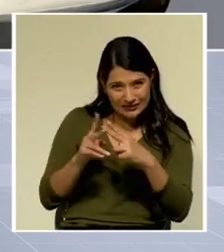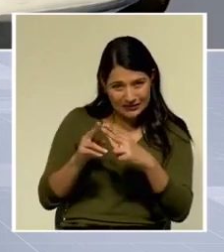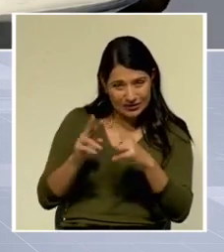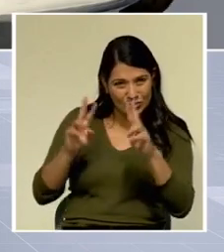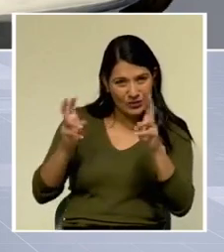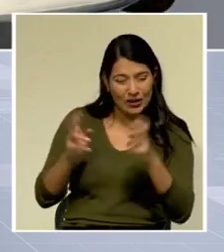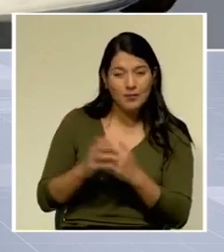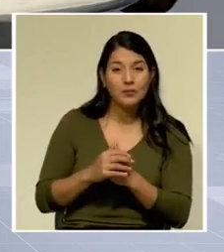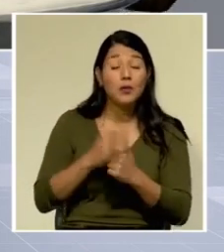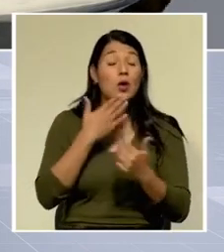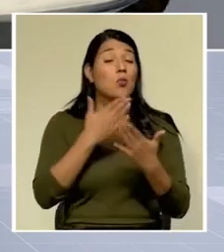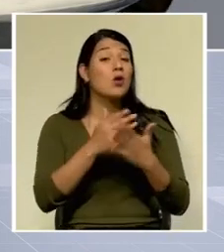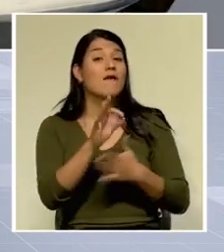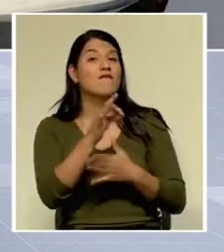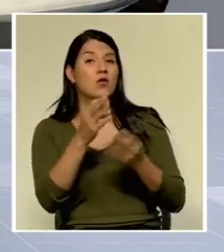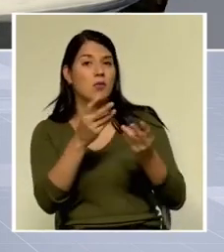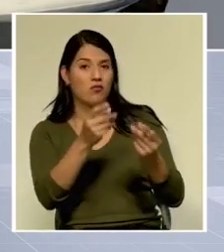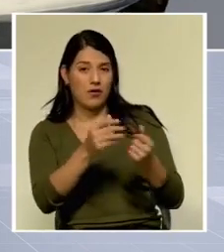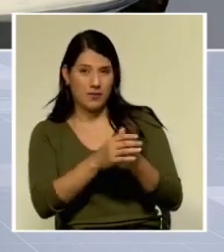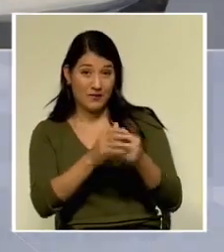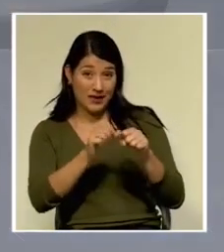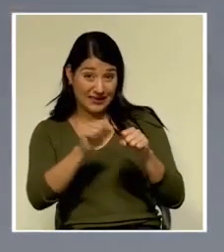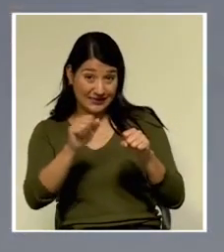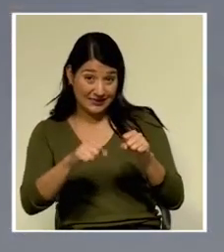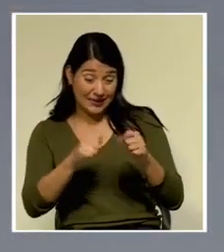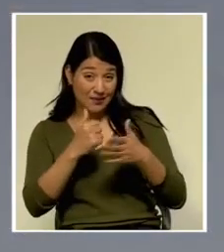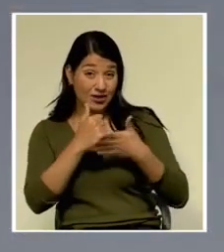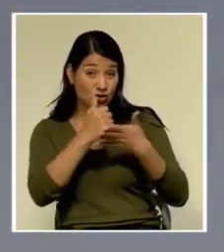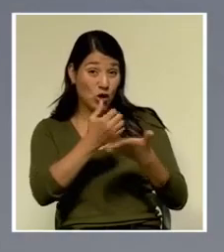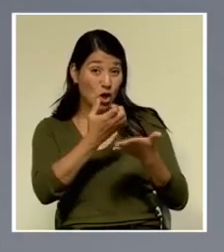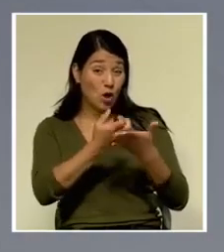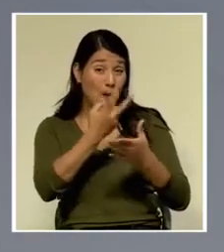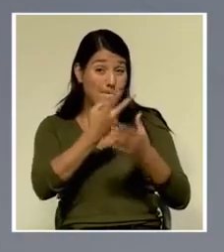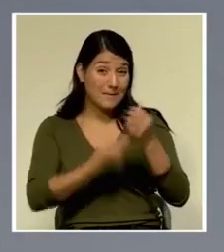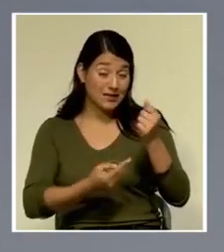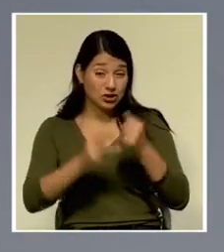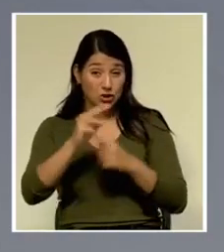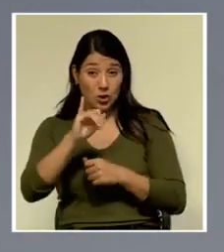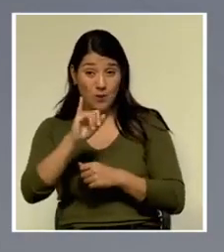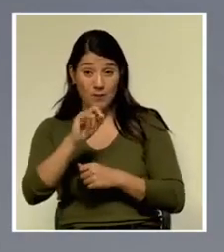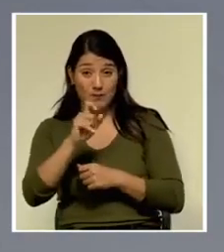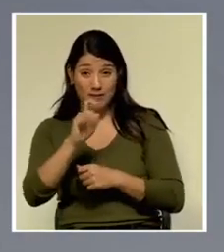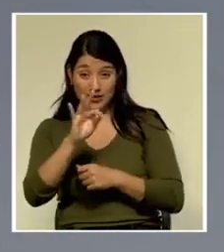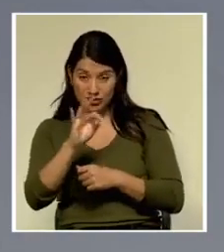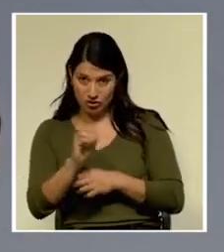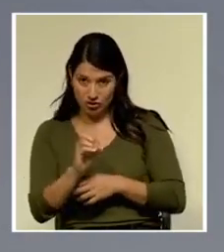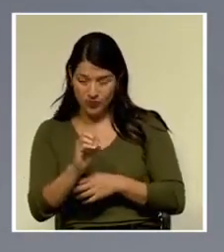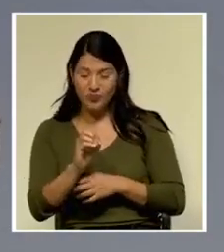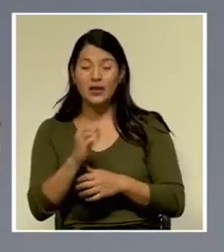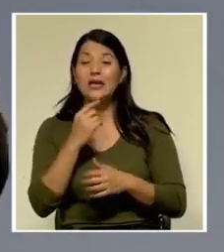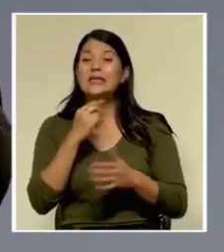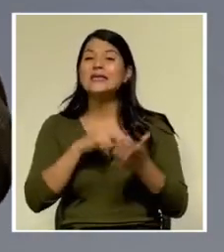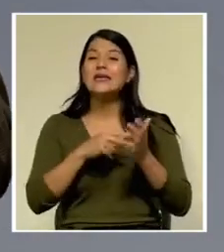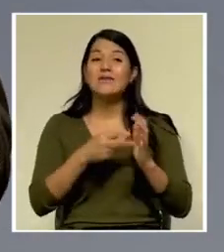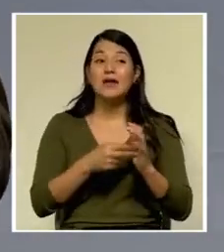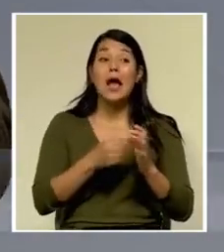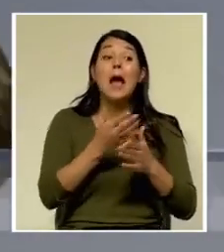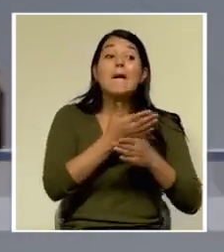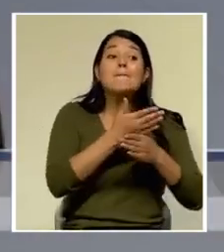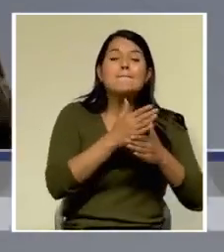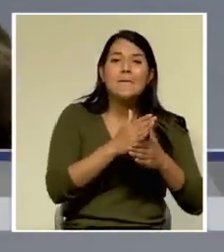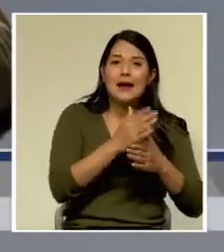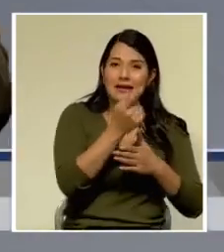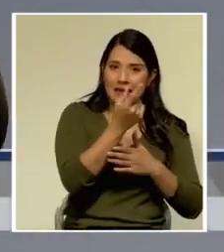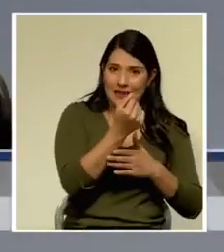punto de vista? Bueno, rápidamente, el sistema de financiamiento mixto es que hay una porción de ese financiamiento que lo da el Estado, o sea,